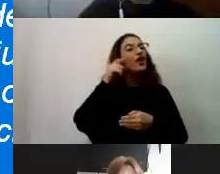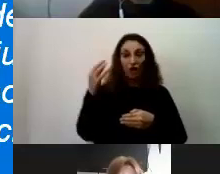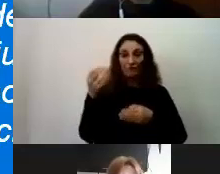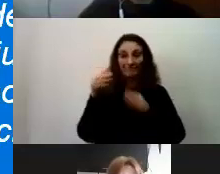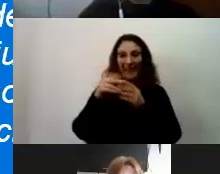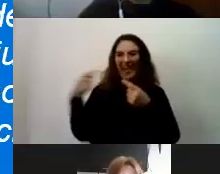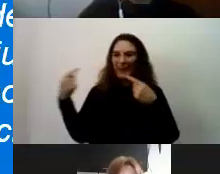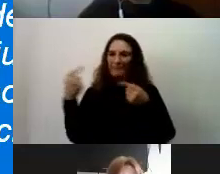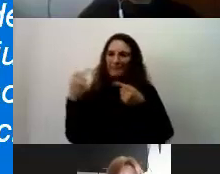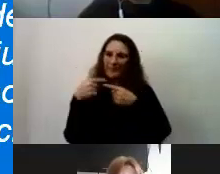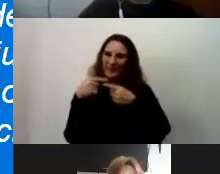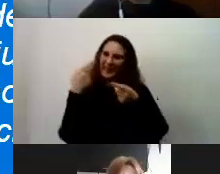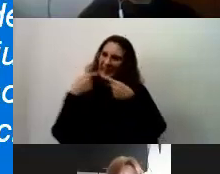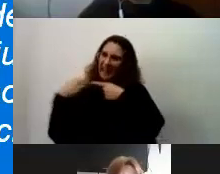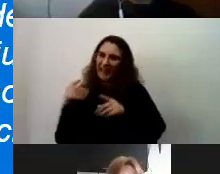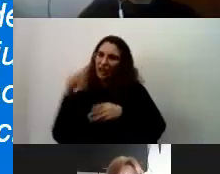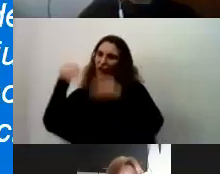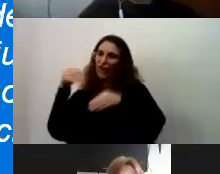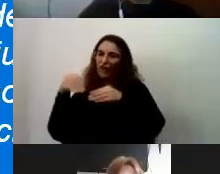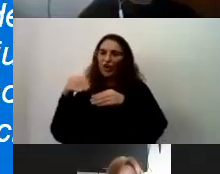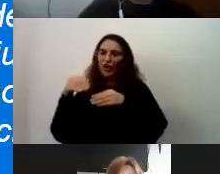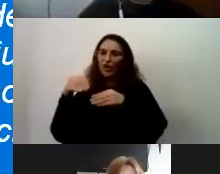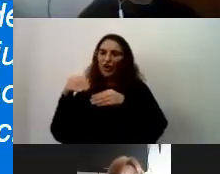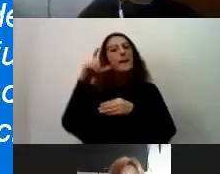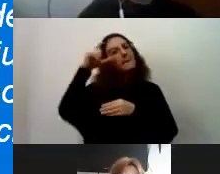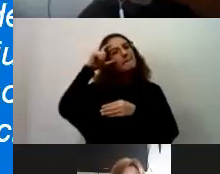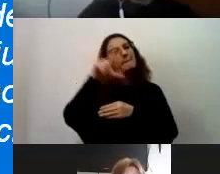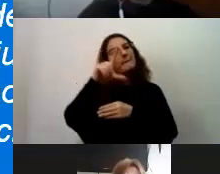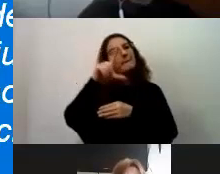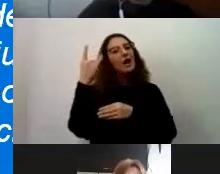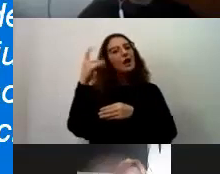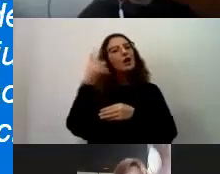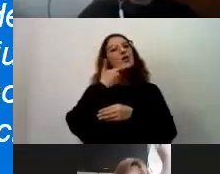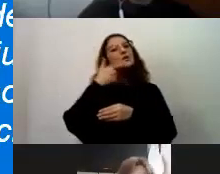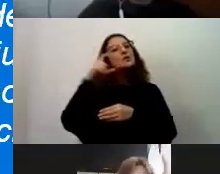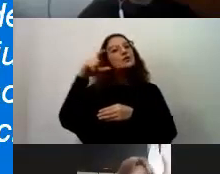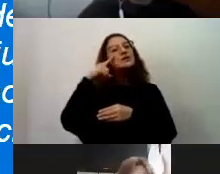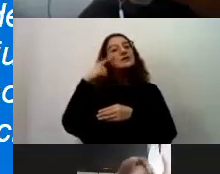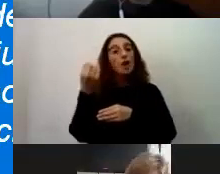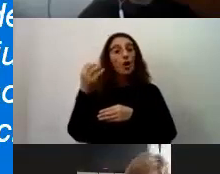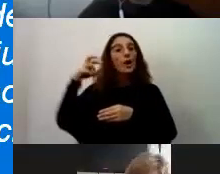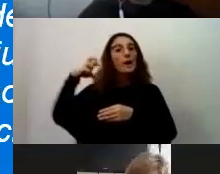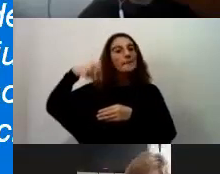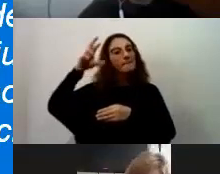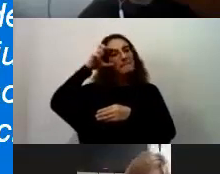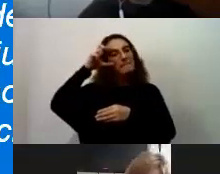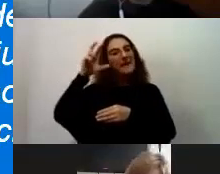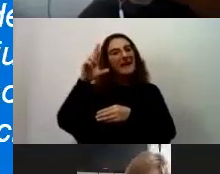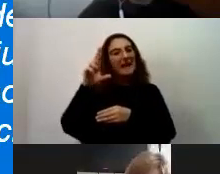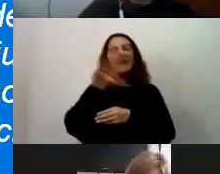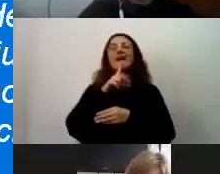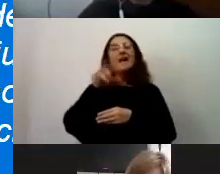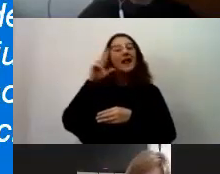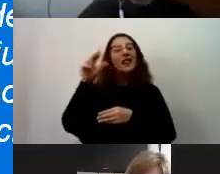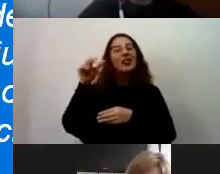En tales condiciones, según nuestro parecer, para remediar esta situación que es